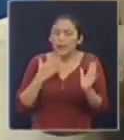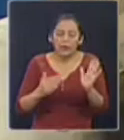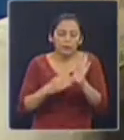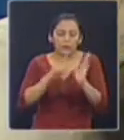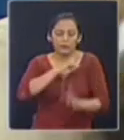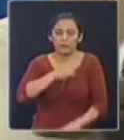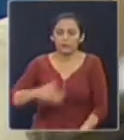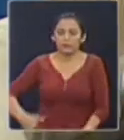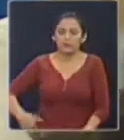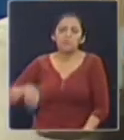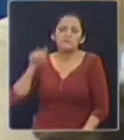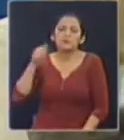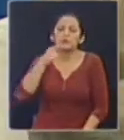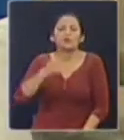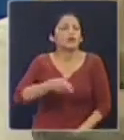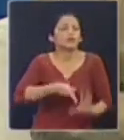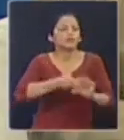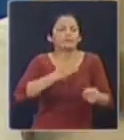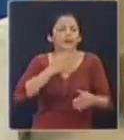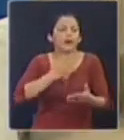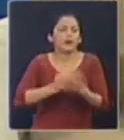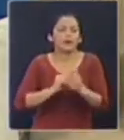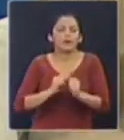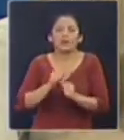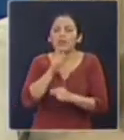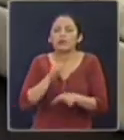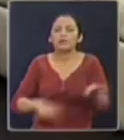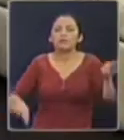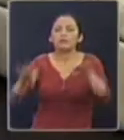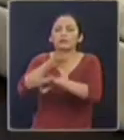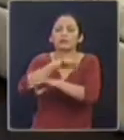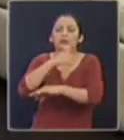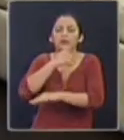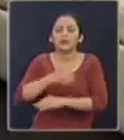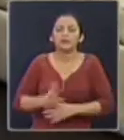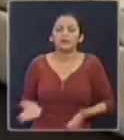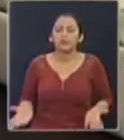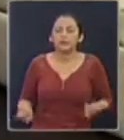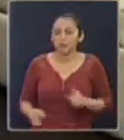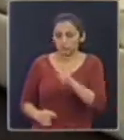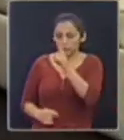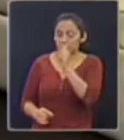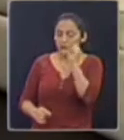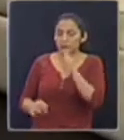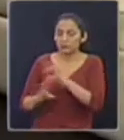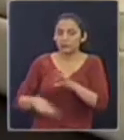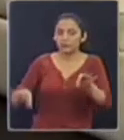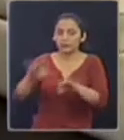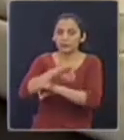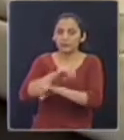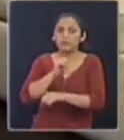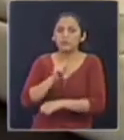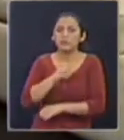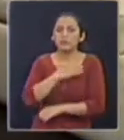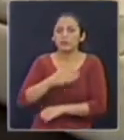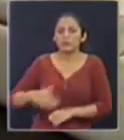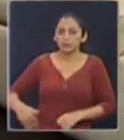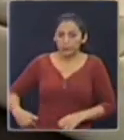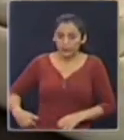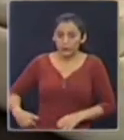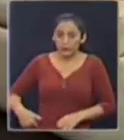por renuncia, ya sea por destitución. Sí, hay un mecanismo, uno solo, clarísimo, que es el que el presidente de la República envíe una